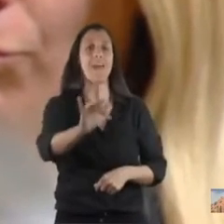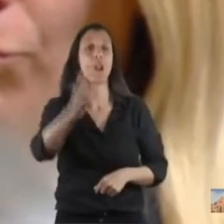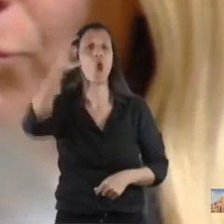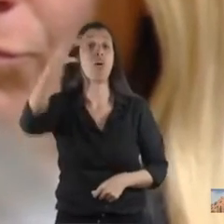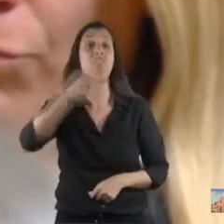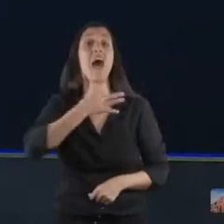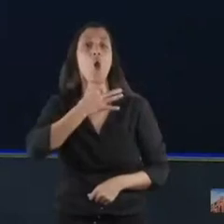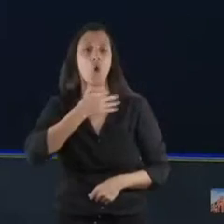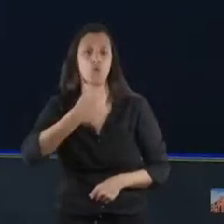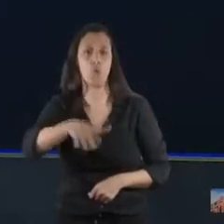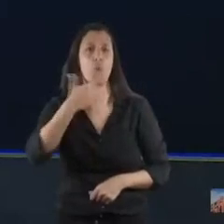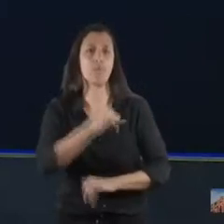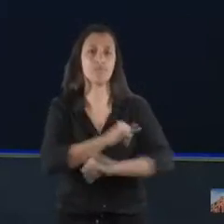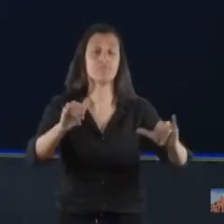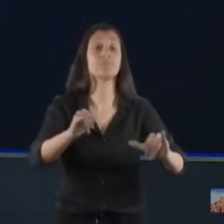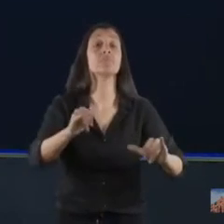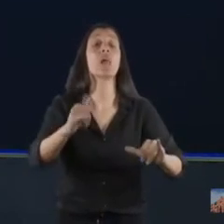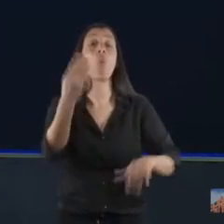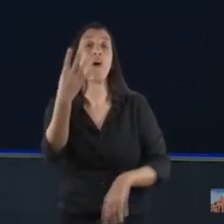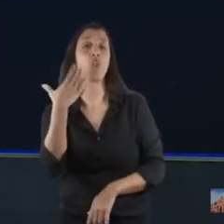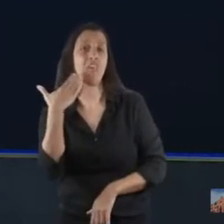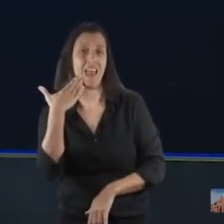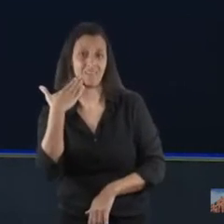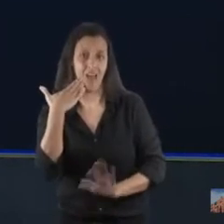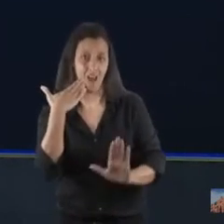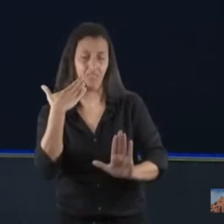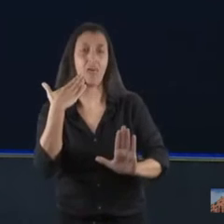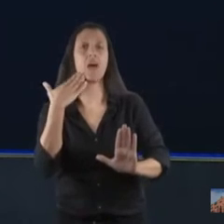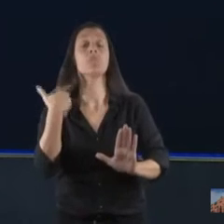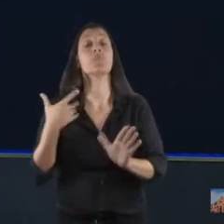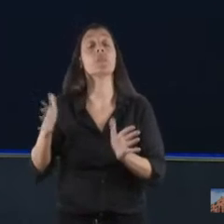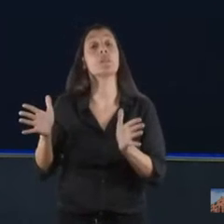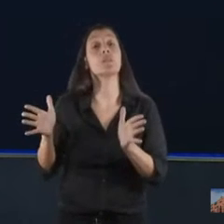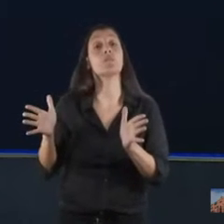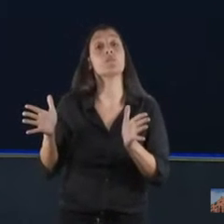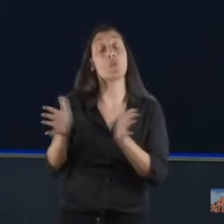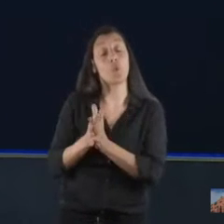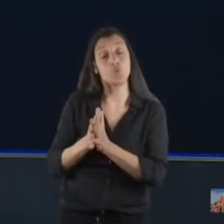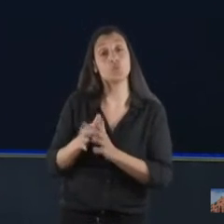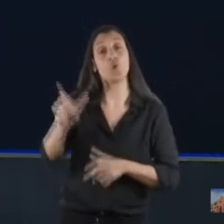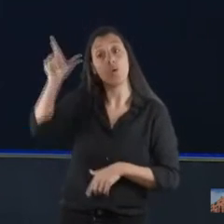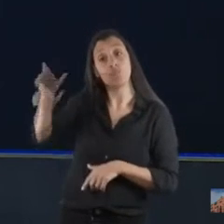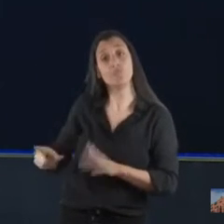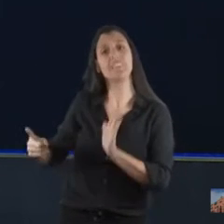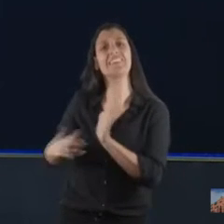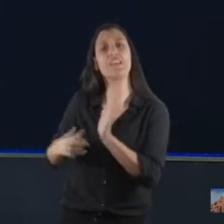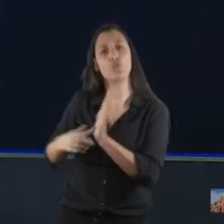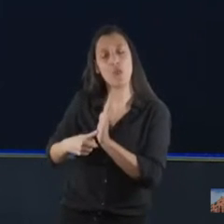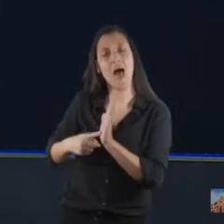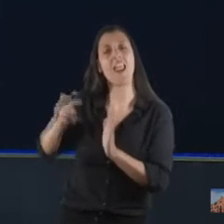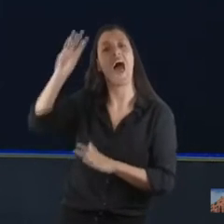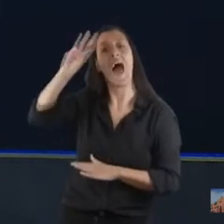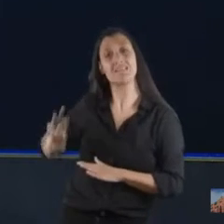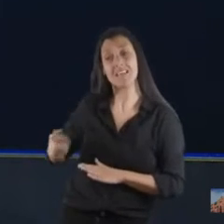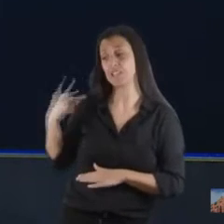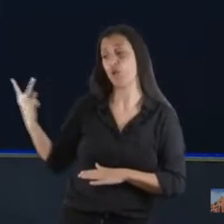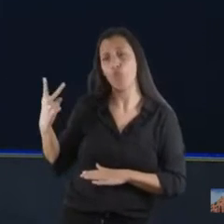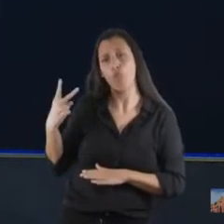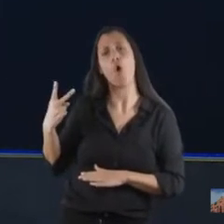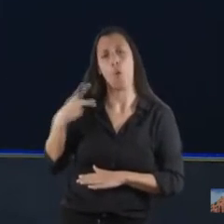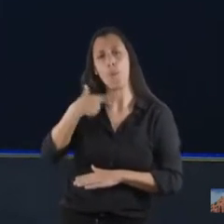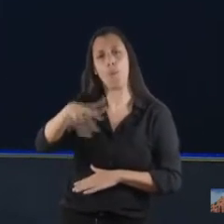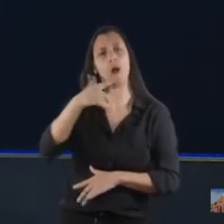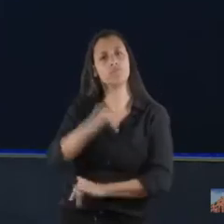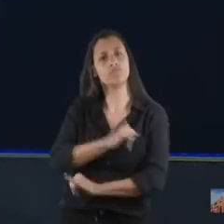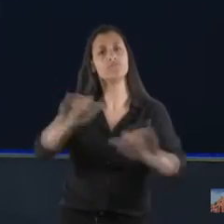de agosto a las 16 horas con la titular del anses vamos a estar comunicando